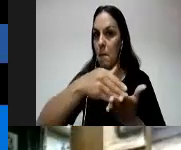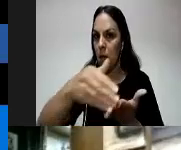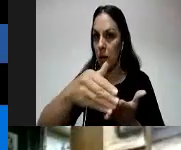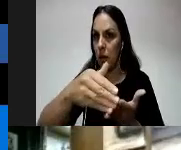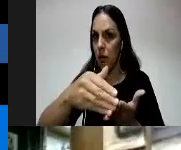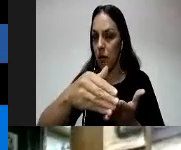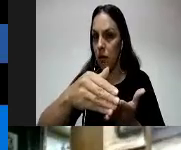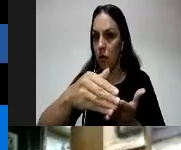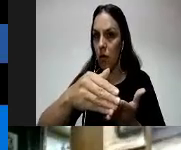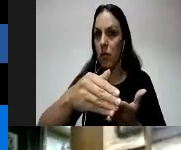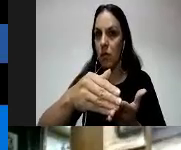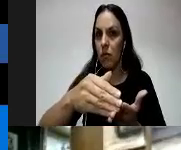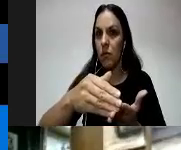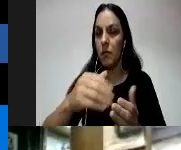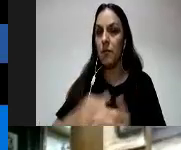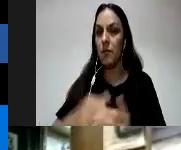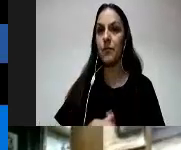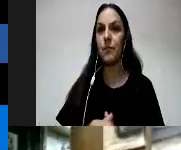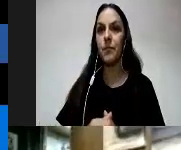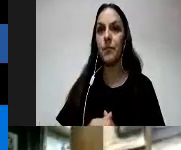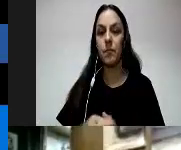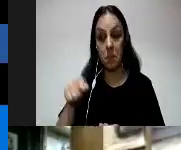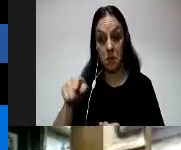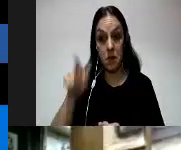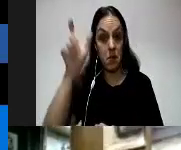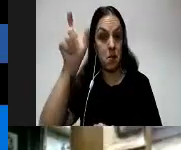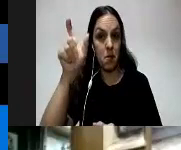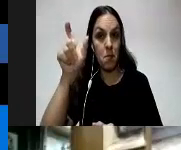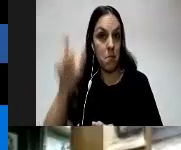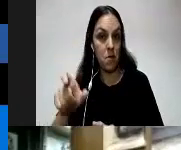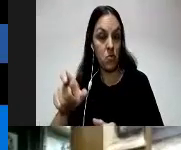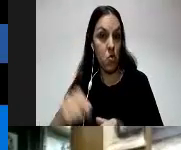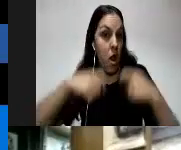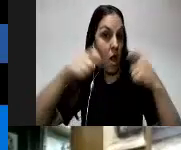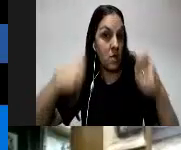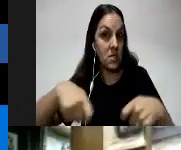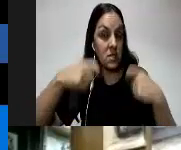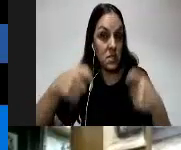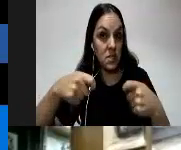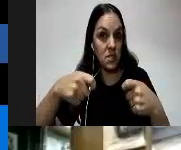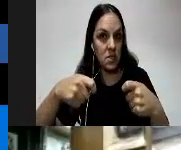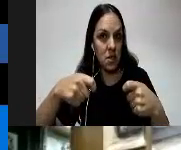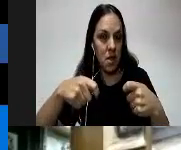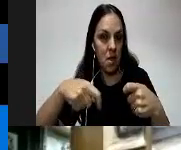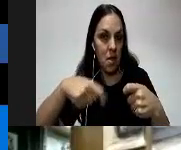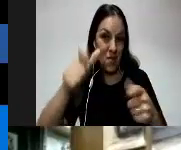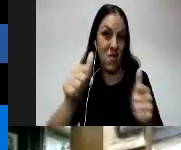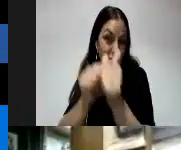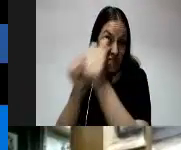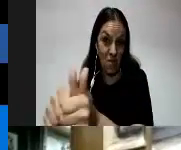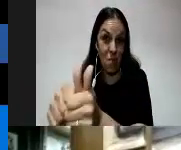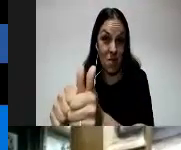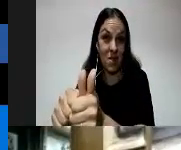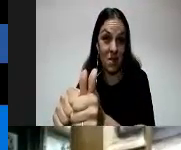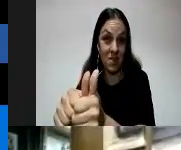persona quita la silla de rueda, el acompañante o la persona que esté